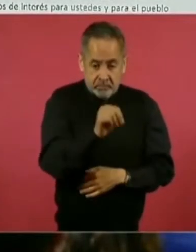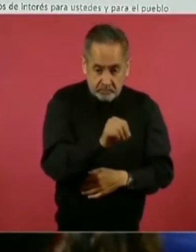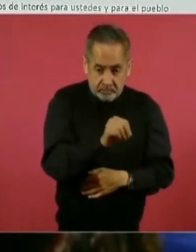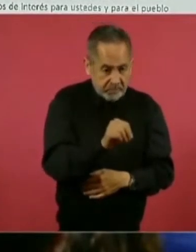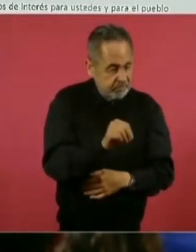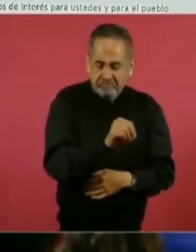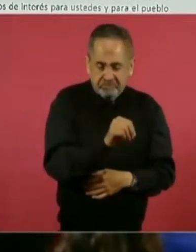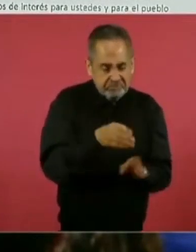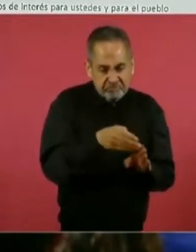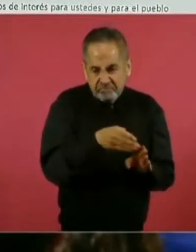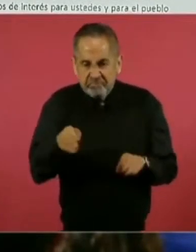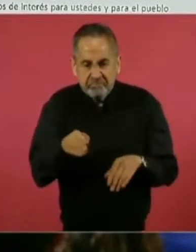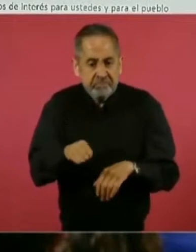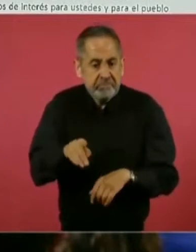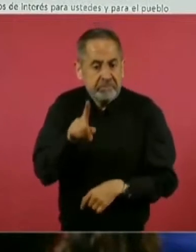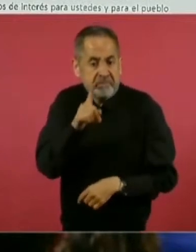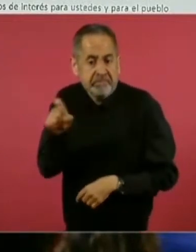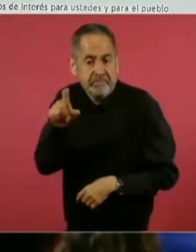120 personas.